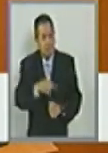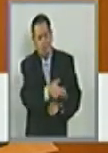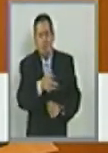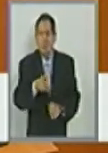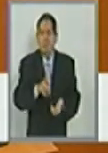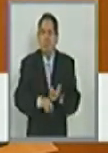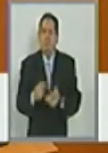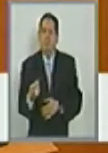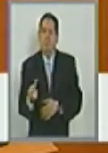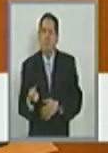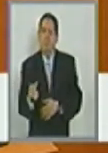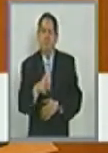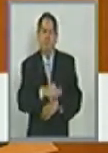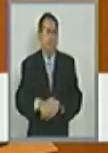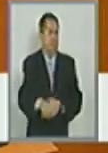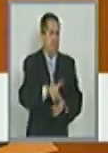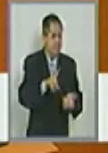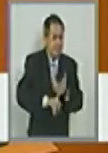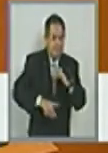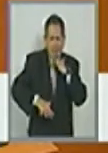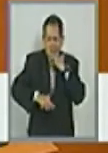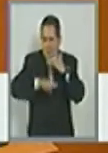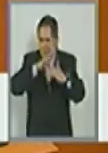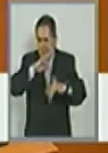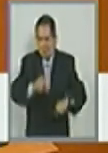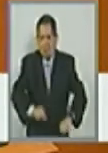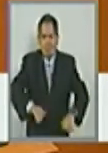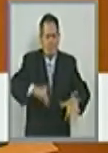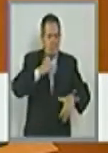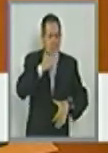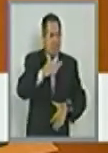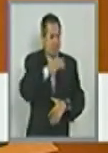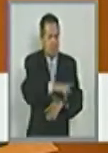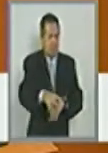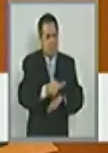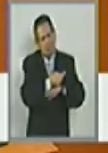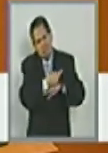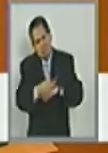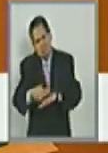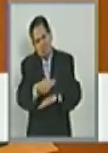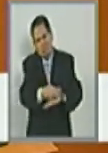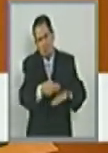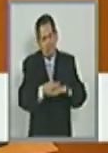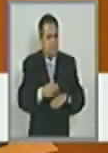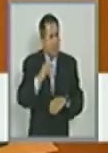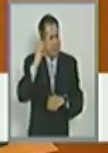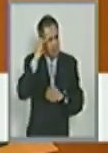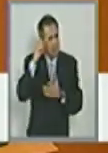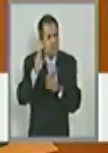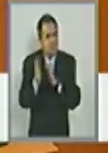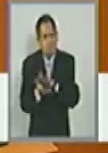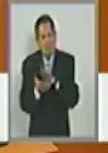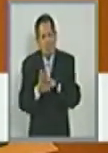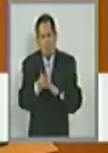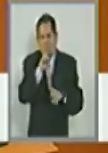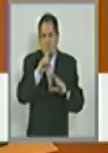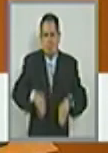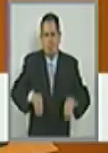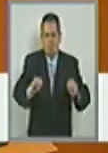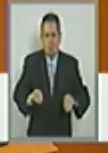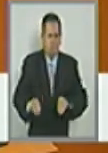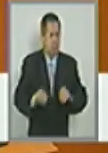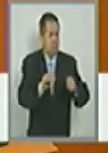perrera. Entre basura y suciedad, en el suelo hay unas colchonetas improvisadas